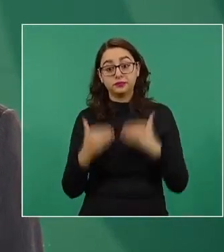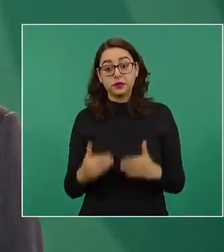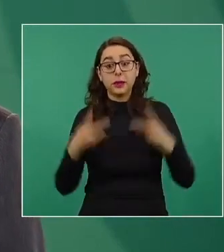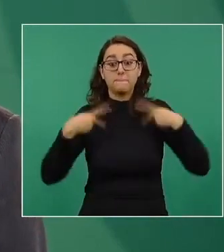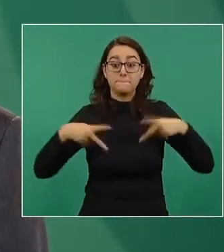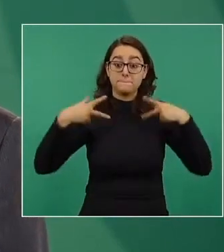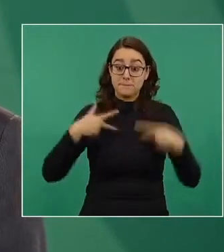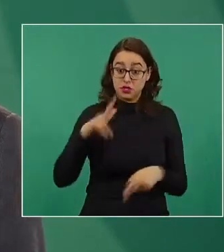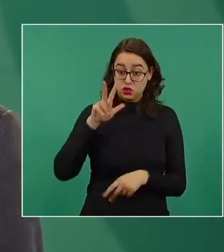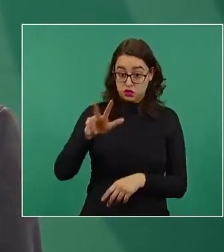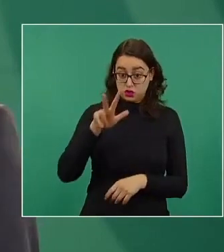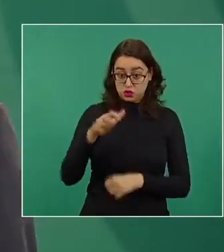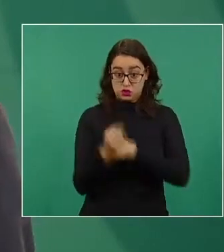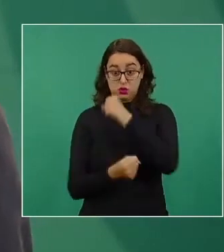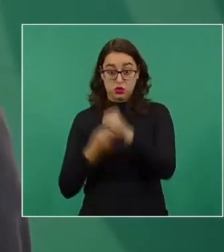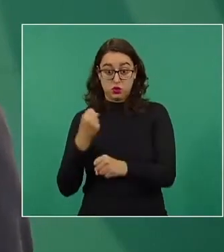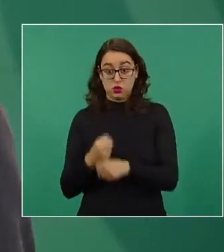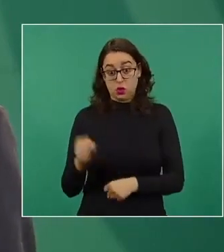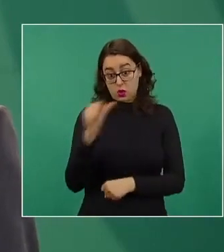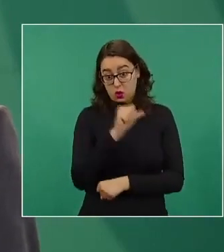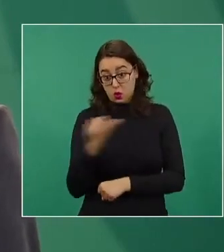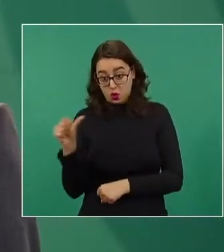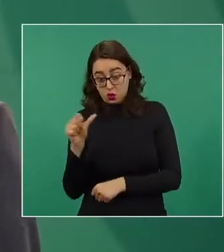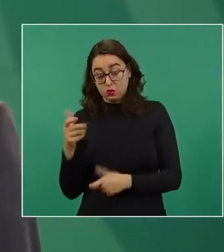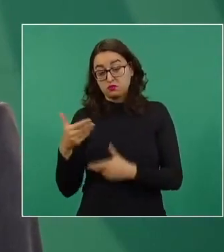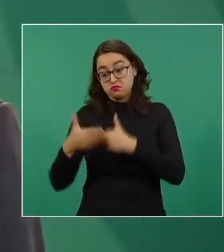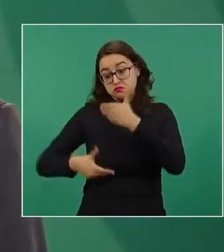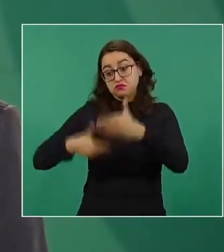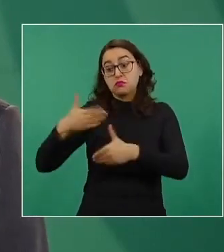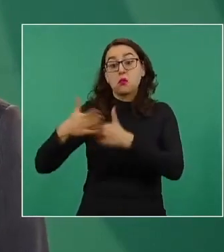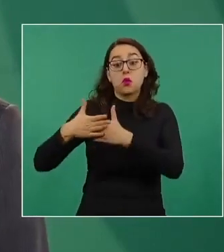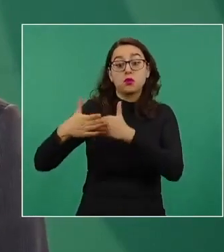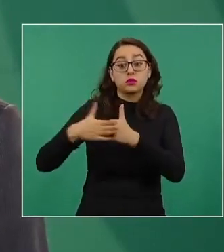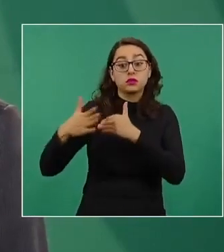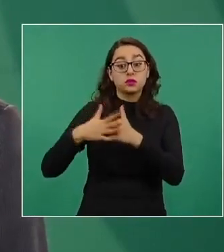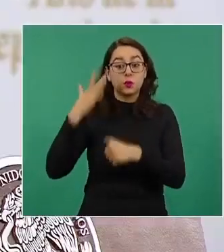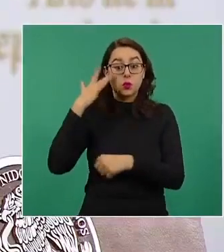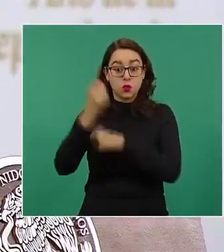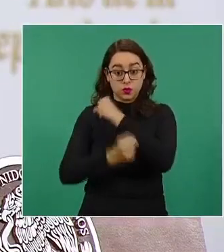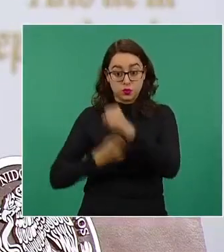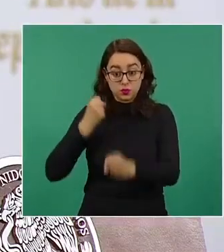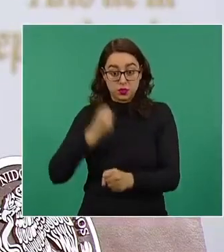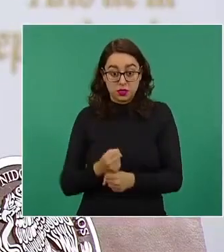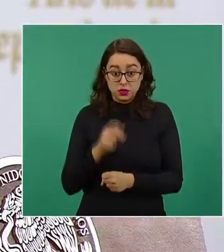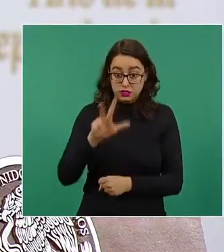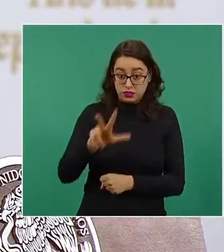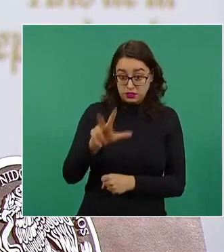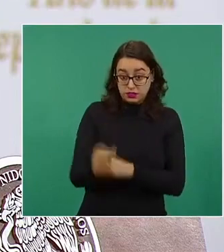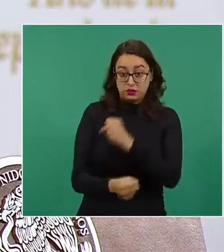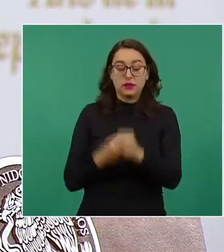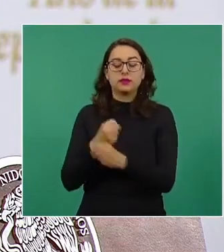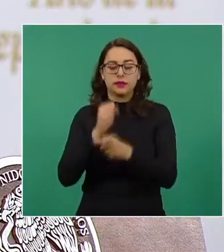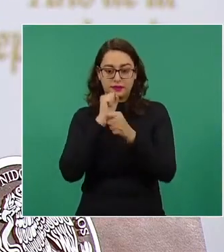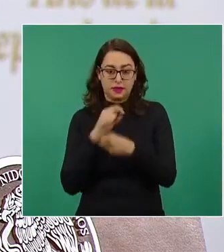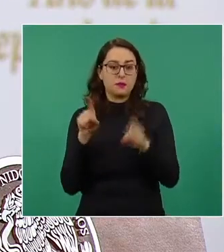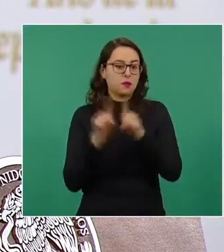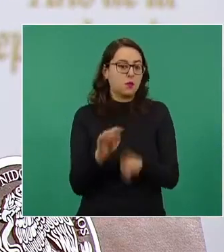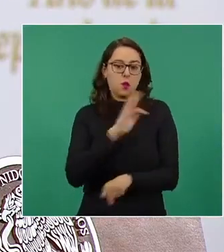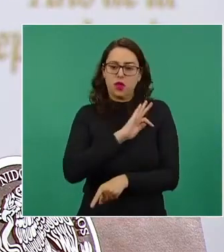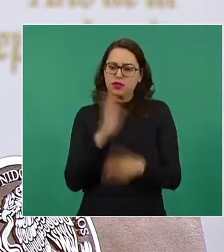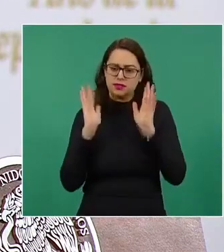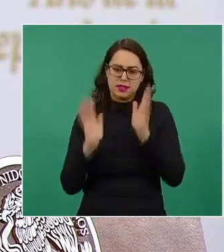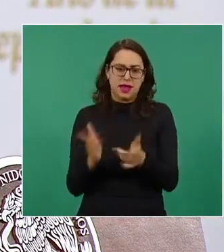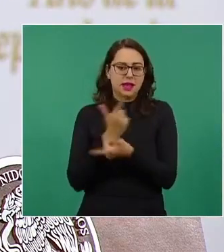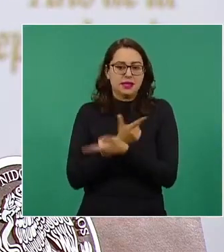años, conforme pasen los días y los meses durante todo 2022, también serán